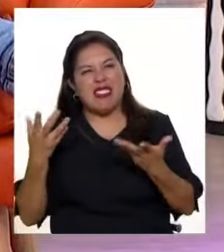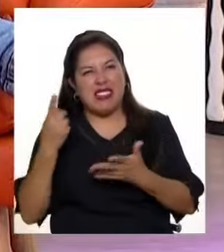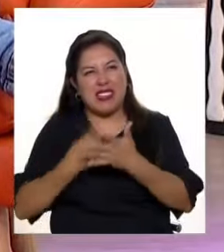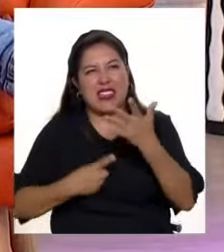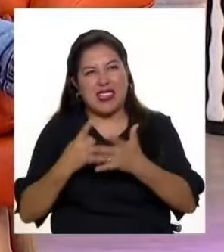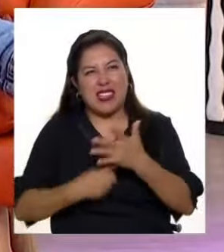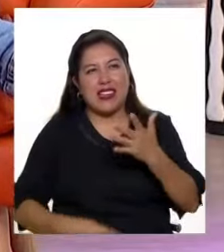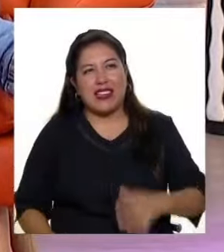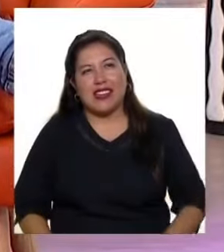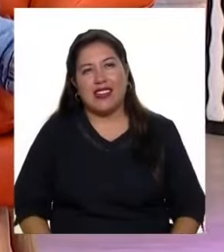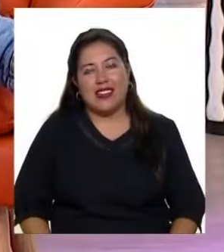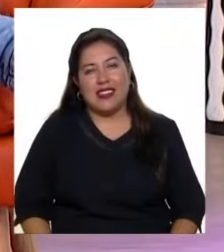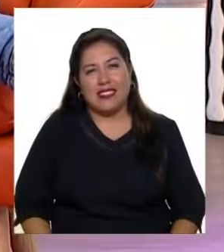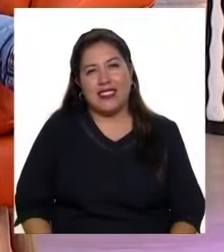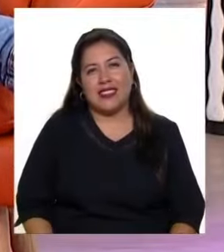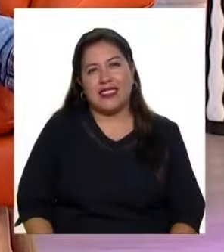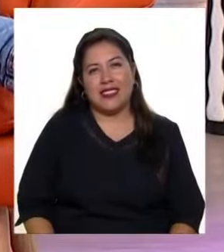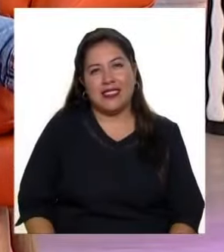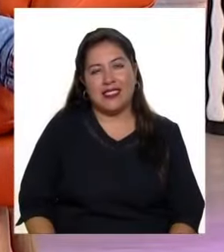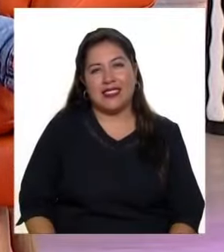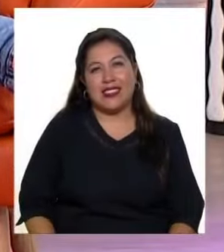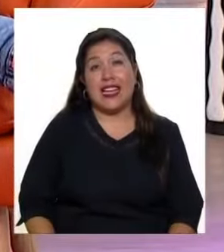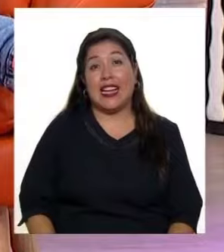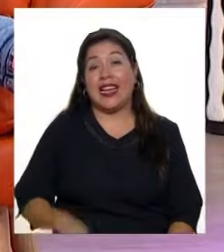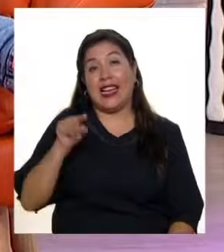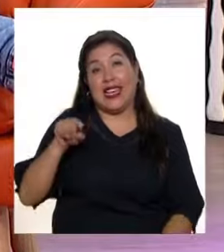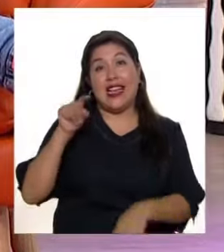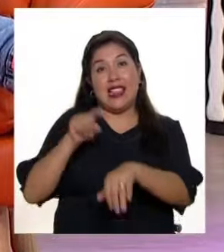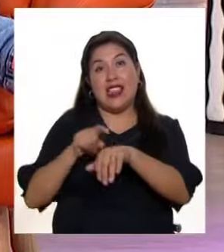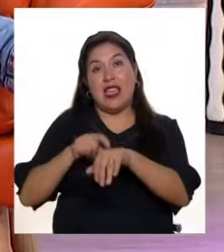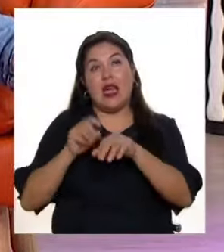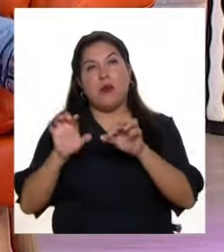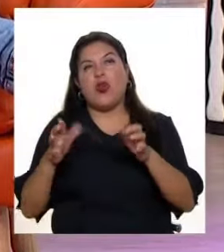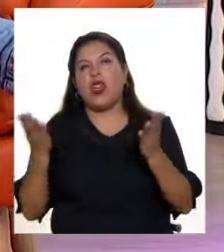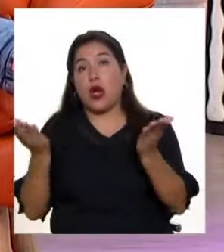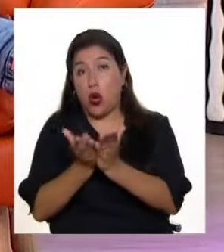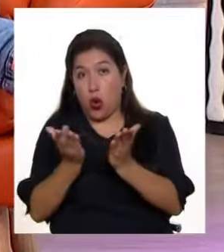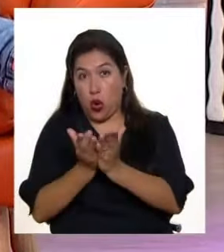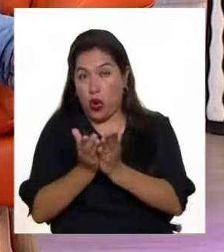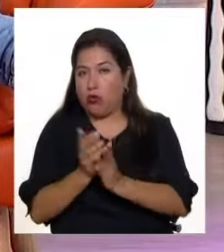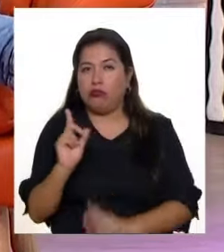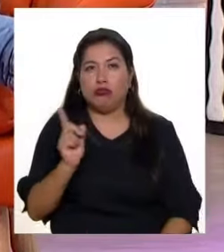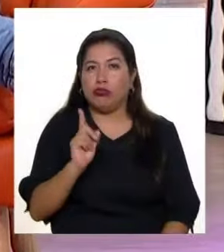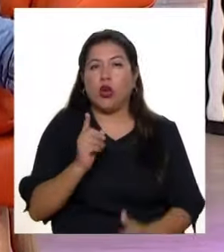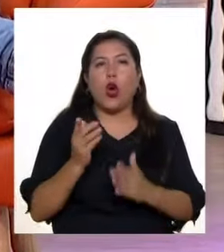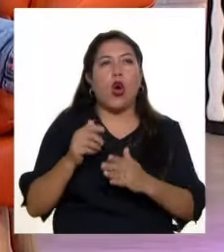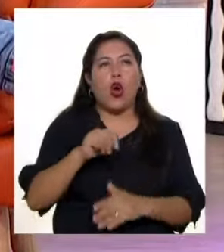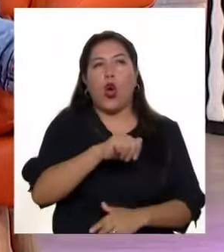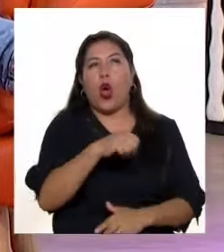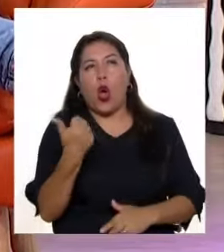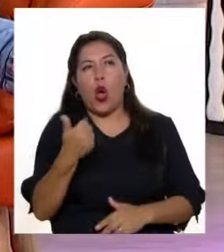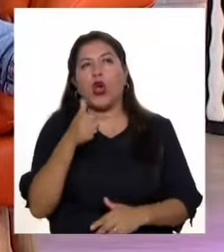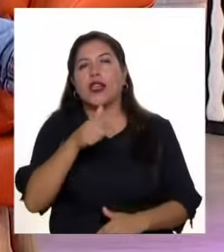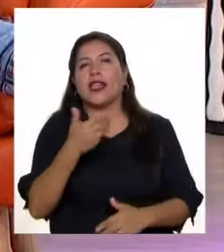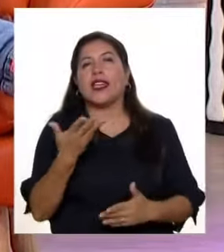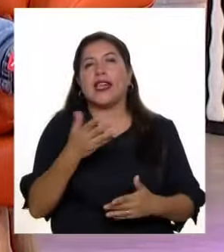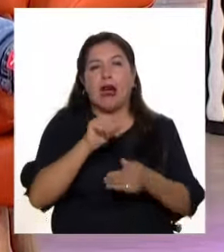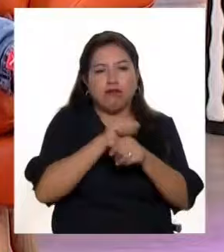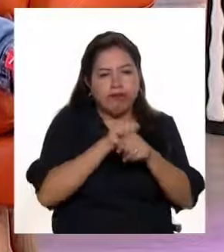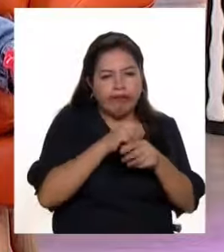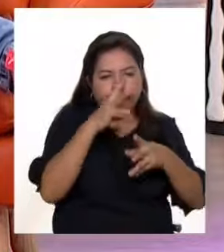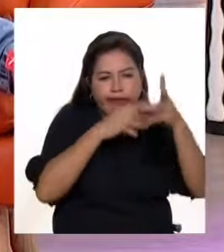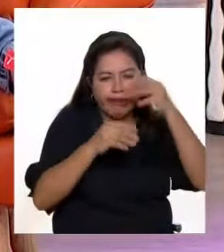Mejor. En esta oportunidad no serán colegios, serán las academias en las que se van a disputar